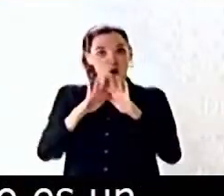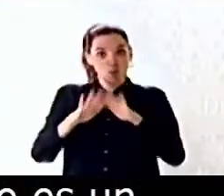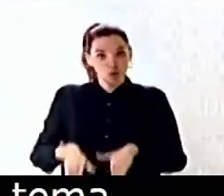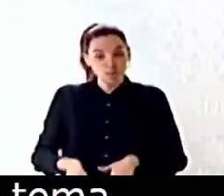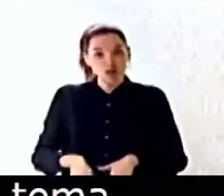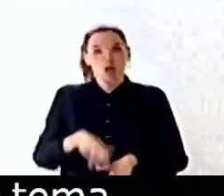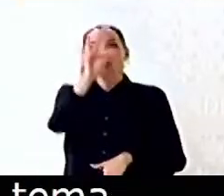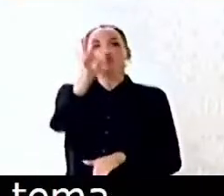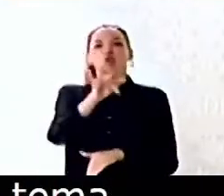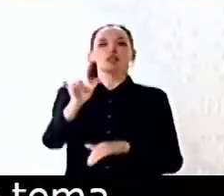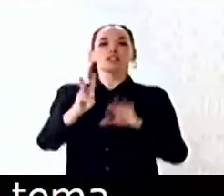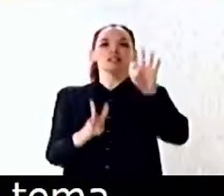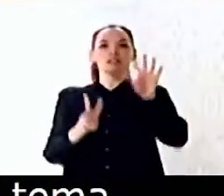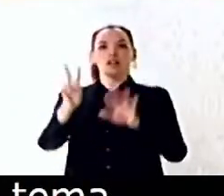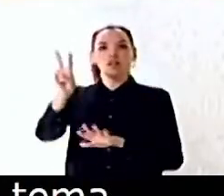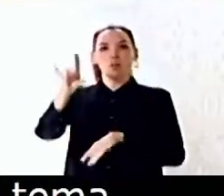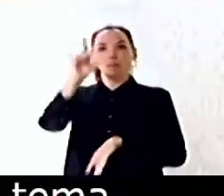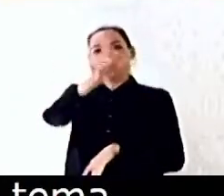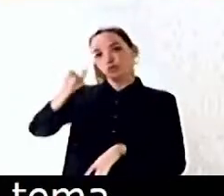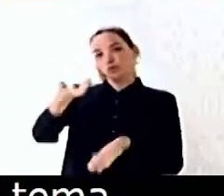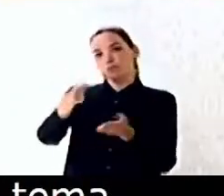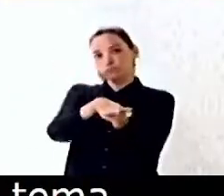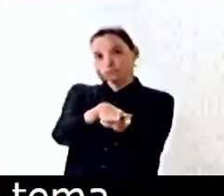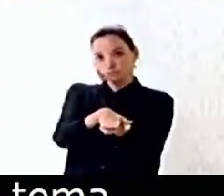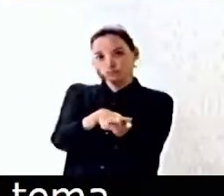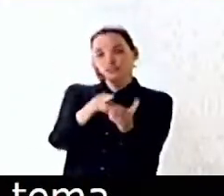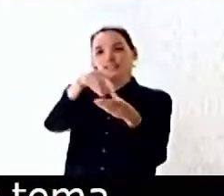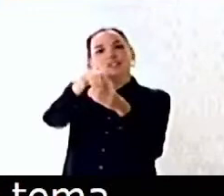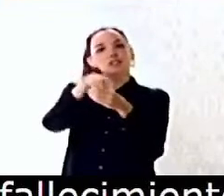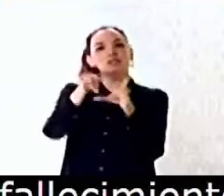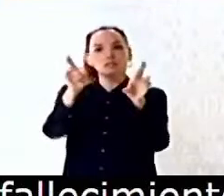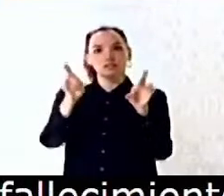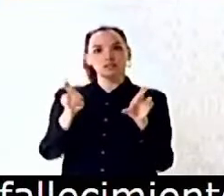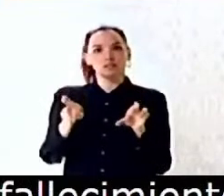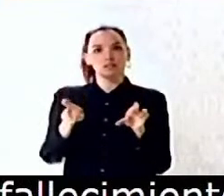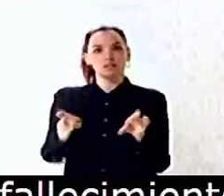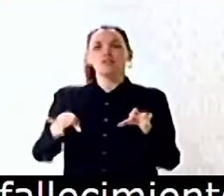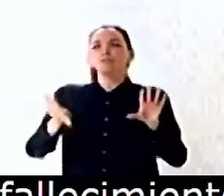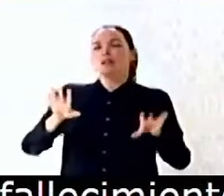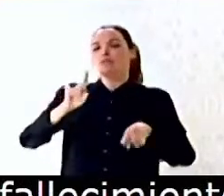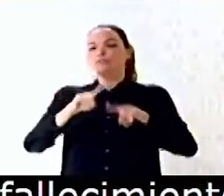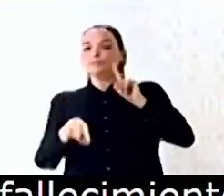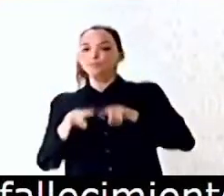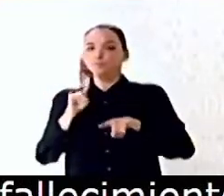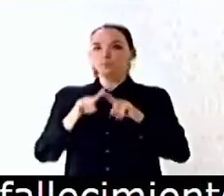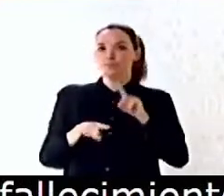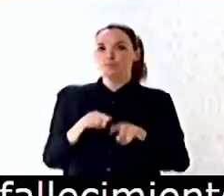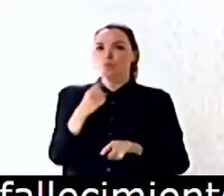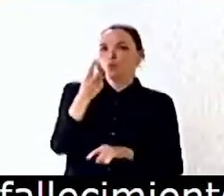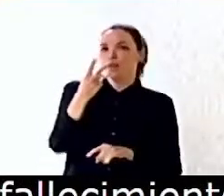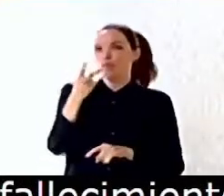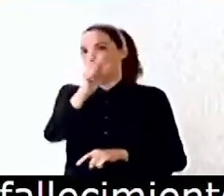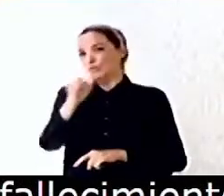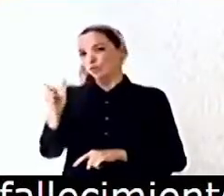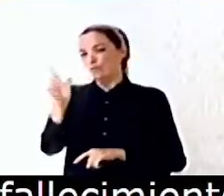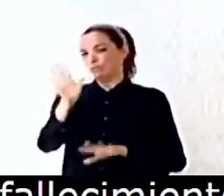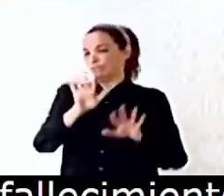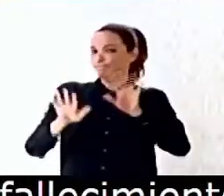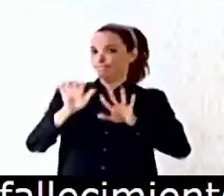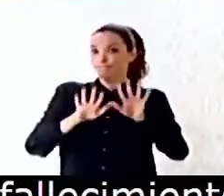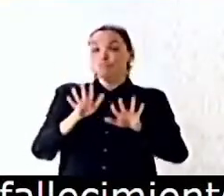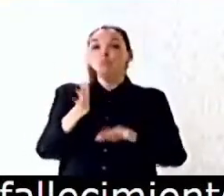fallecidos en residencias, aunque esta cifra puede variar entre 1 a 2 personas, pues porque